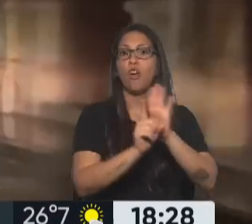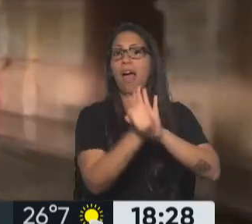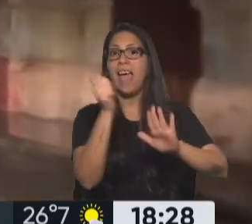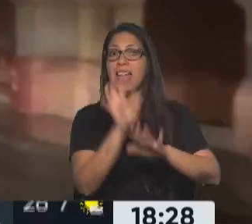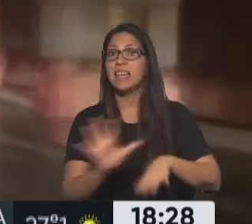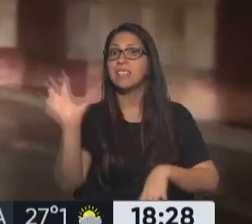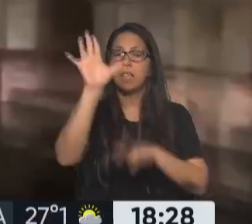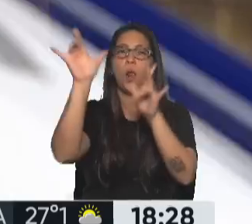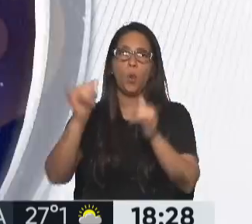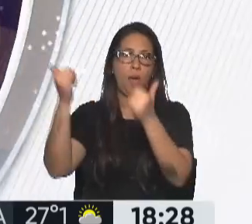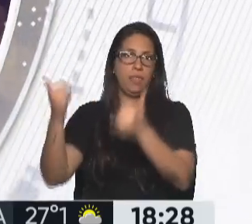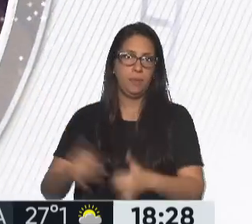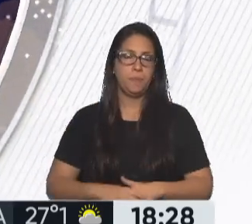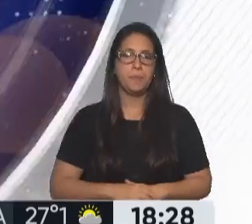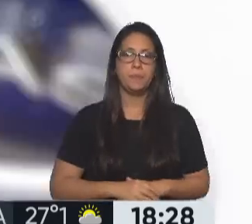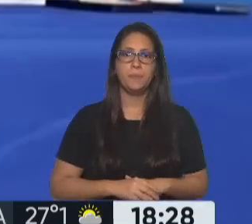ya tienen luz.